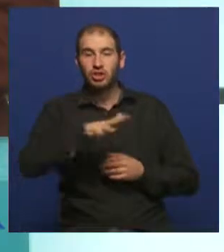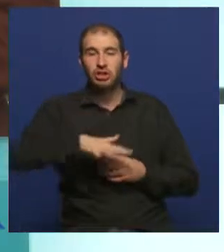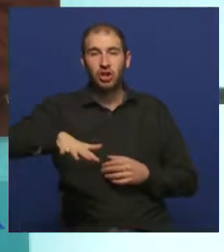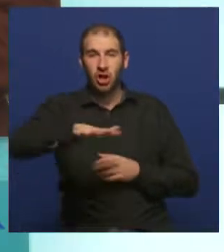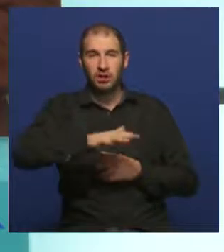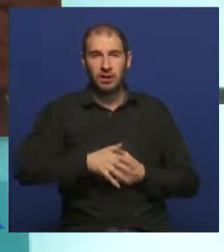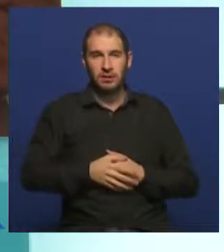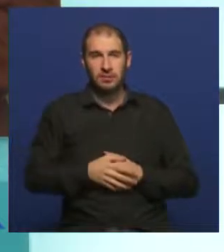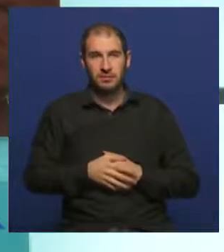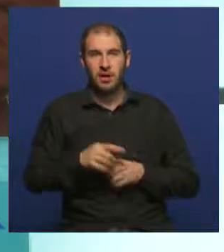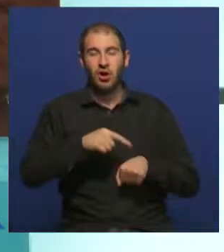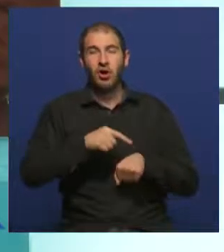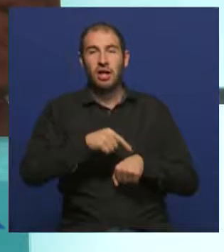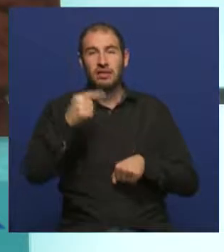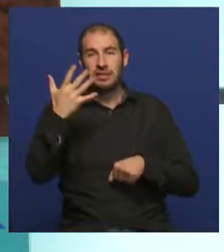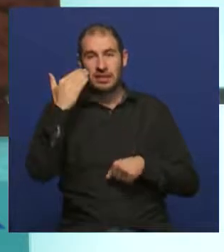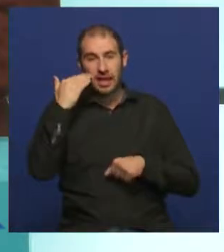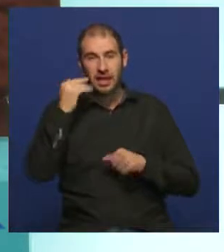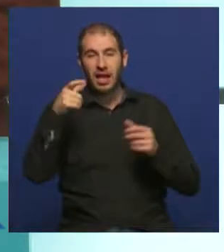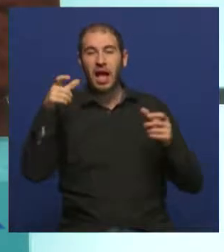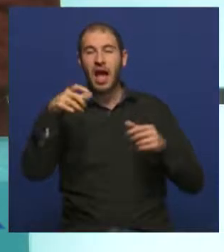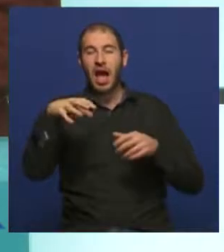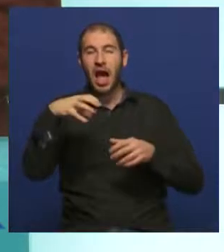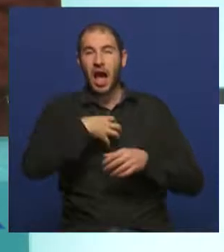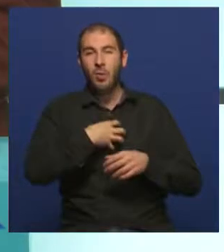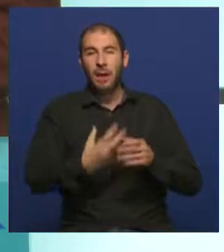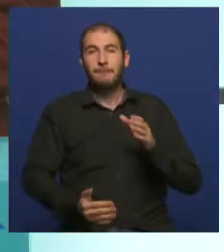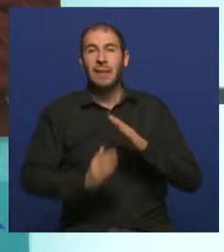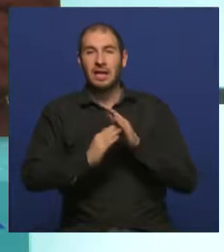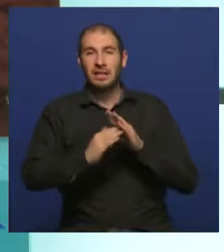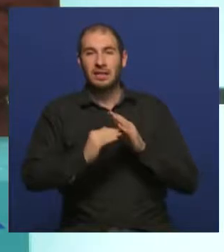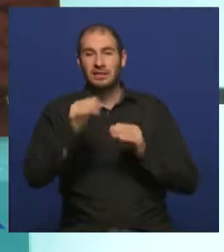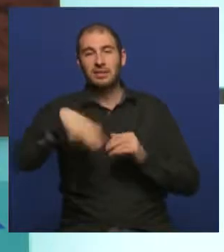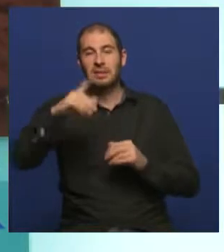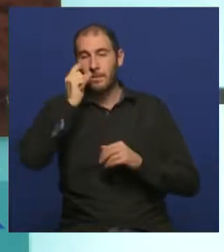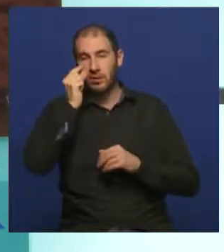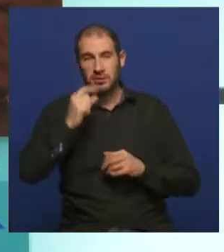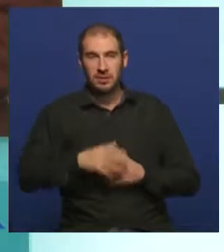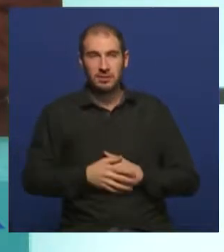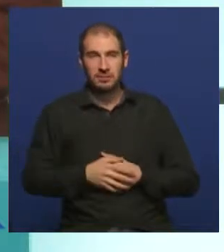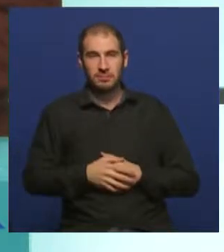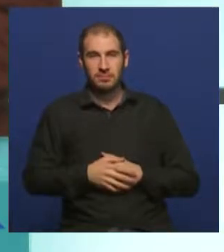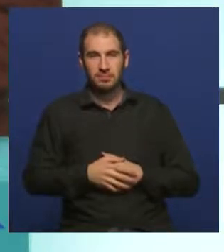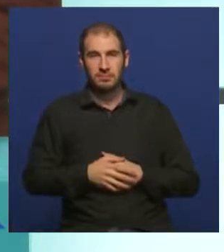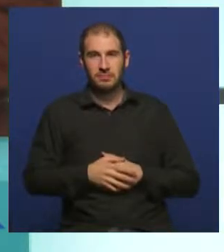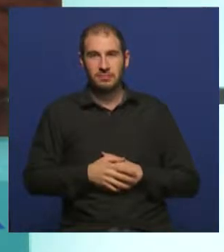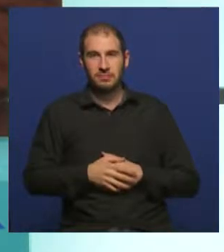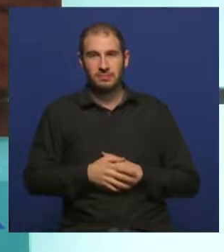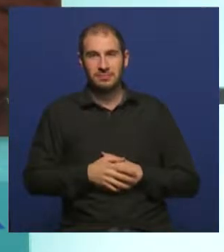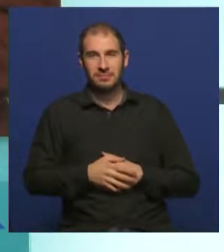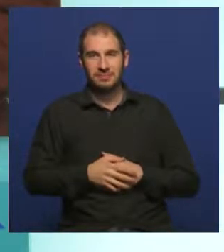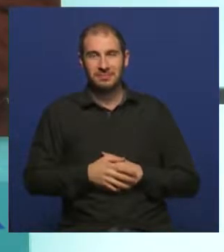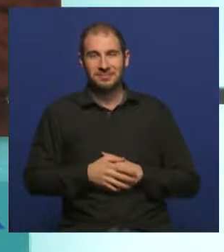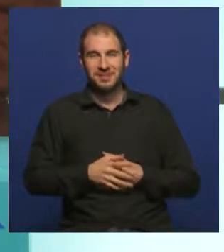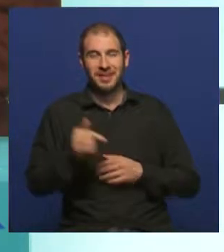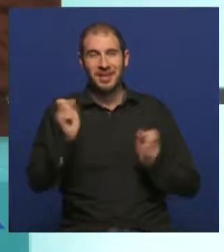Sociología, a las 17 horas en el Aula Magna de Ciencias Políticas, y que tiene